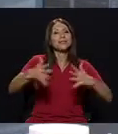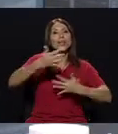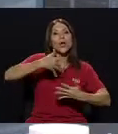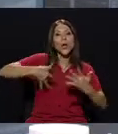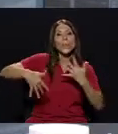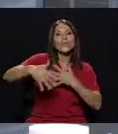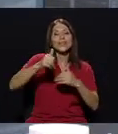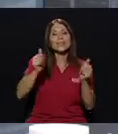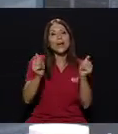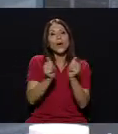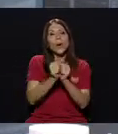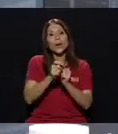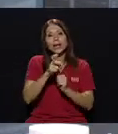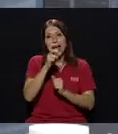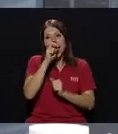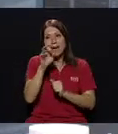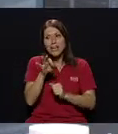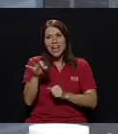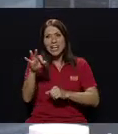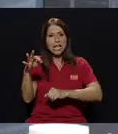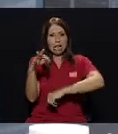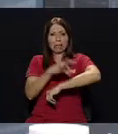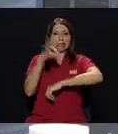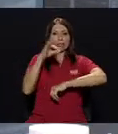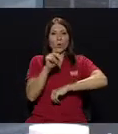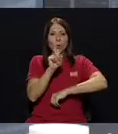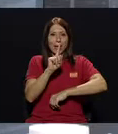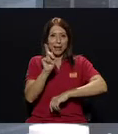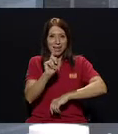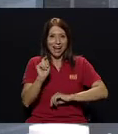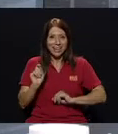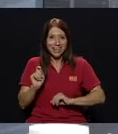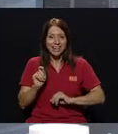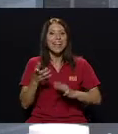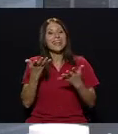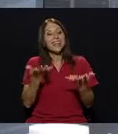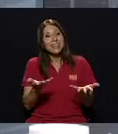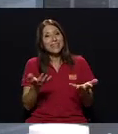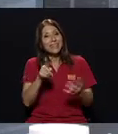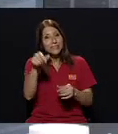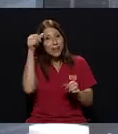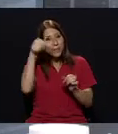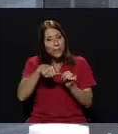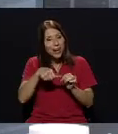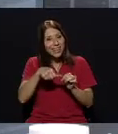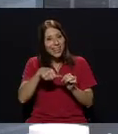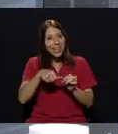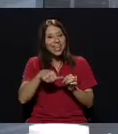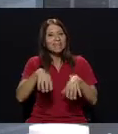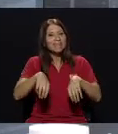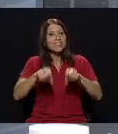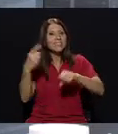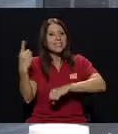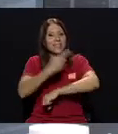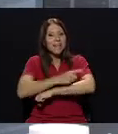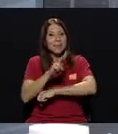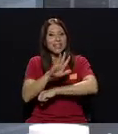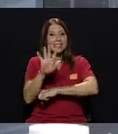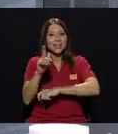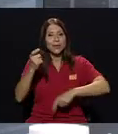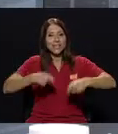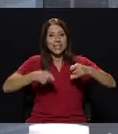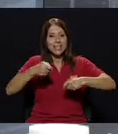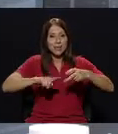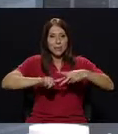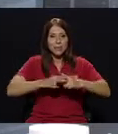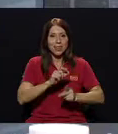cual, recuerde, la cita es el 25 de septiembre, de 10 de la mañana a 8 de la noche en el Paseo de las Flores, la Expo Miel, donde habrá